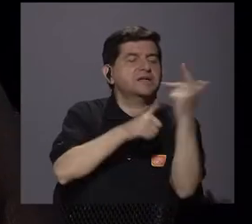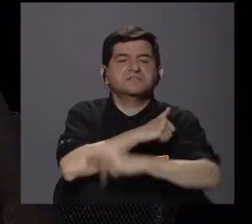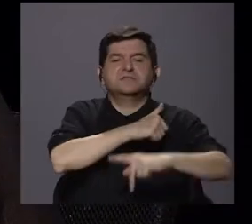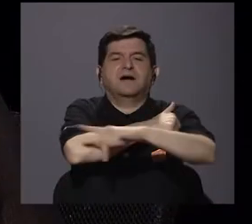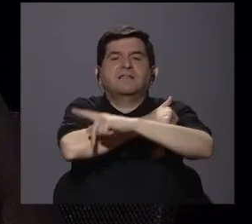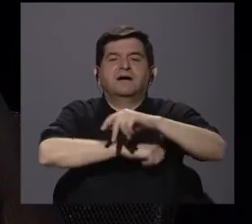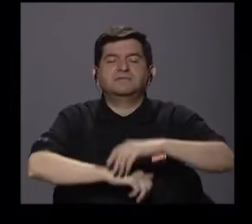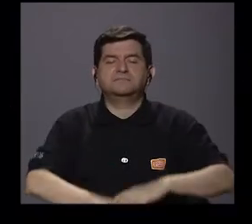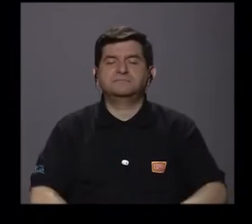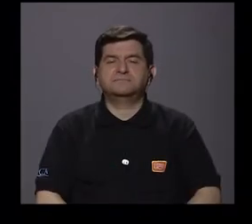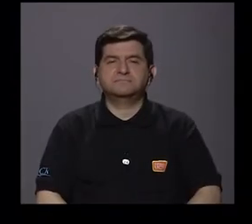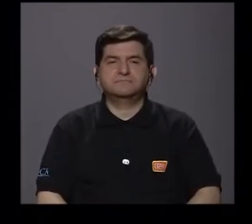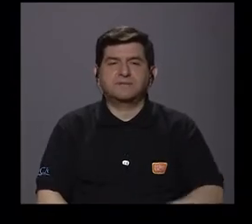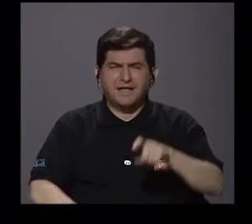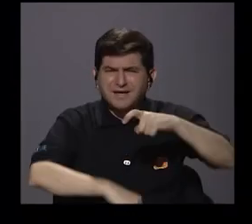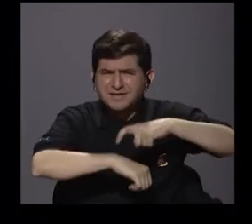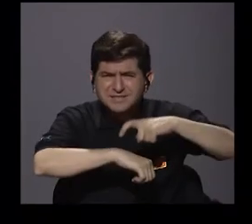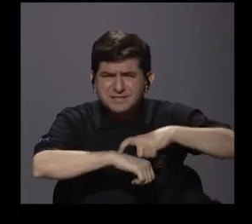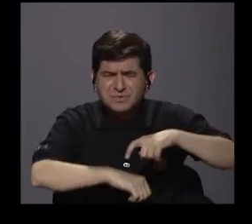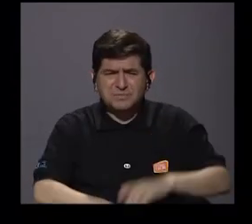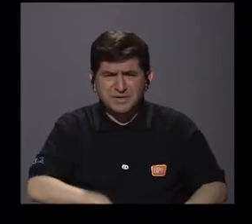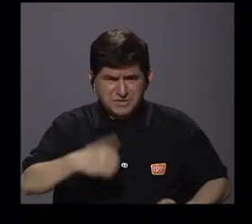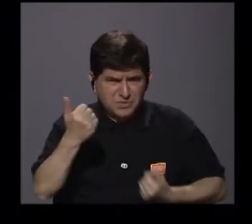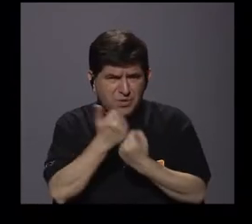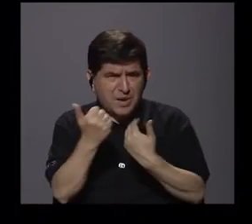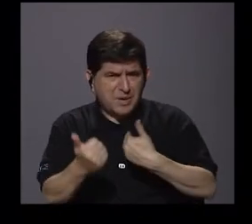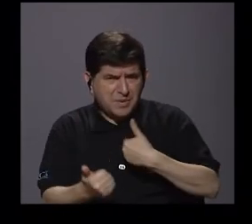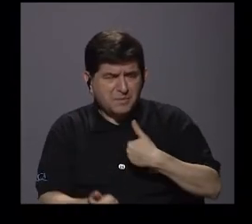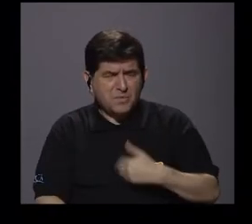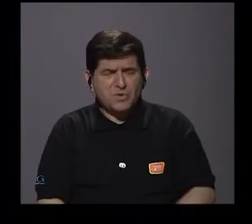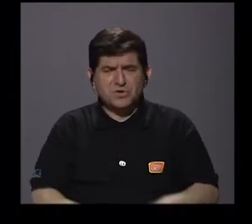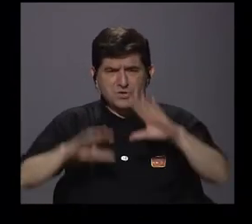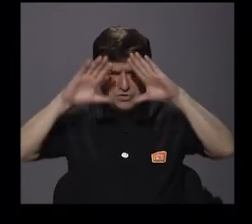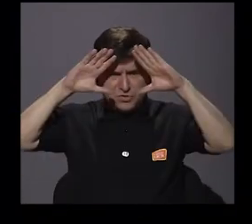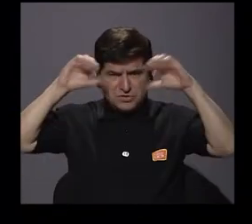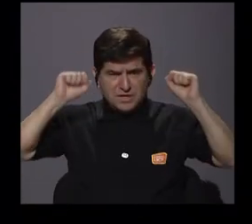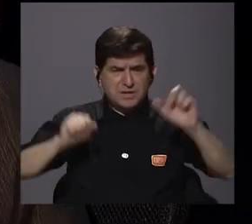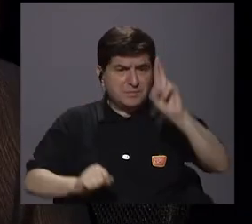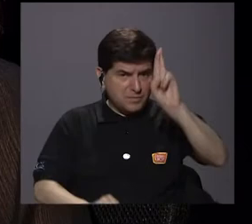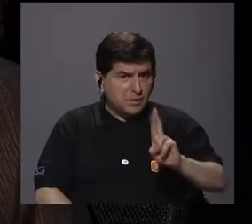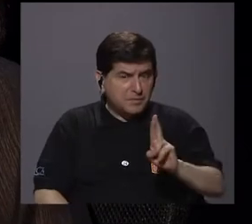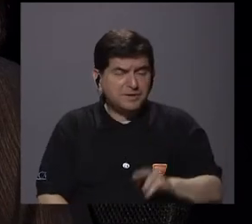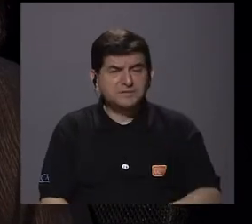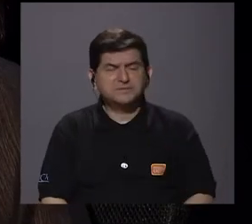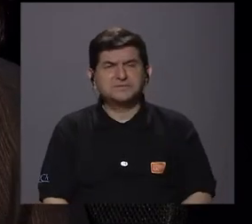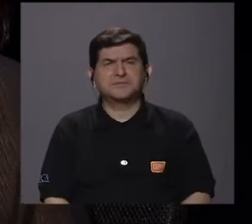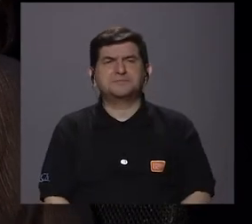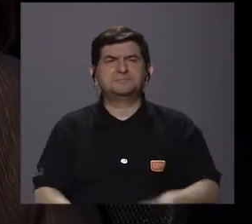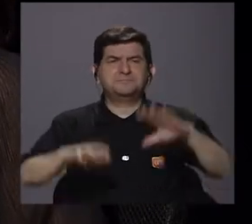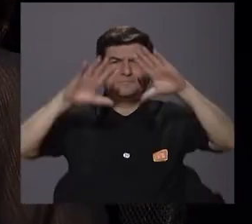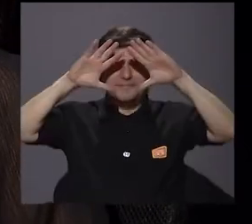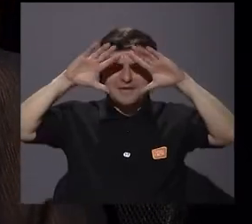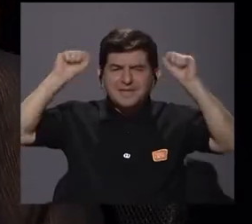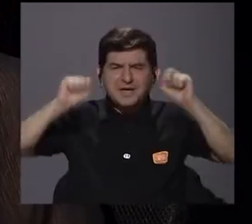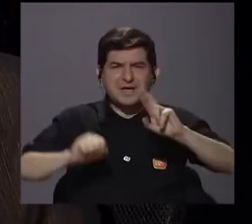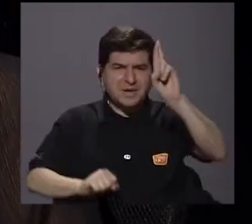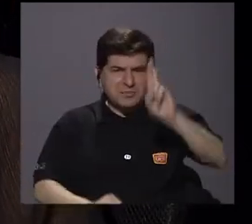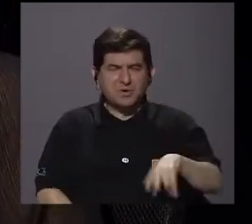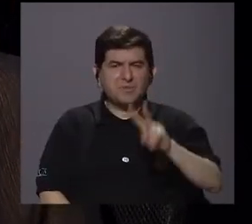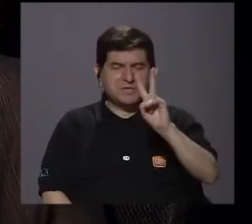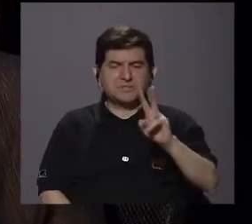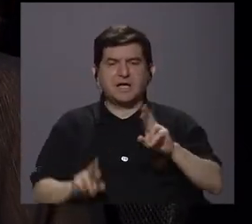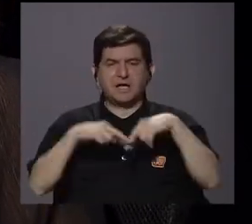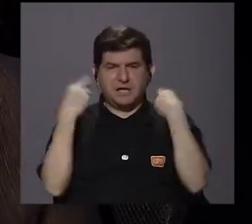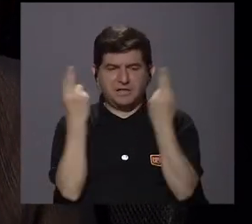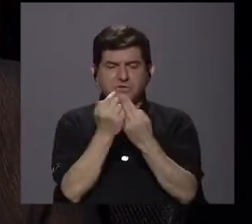deportada. En ese momento sí hubo un respaldo de parte de la diplomacia costarricense. La diplomacia costarricense estuvo